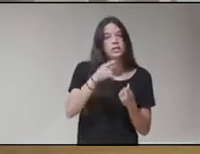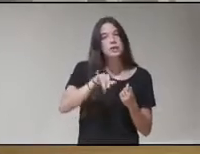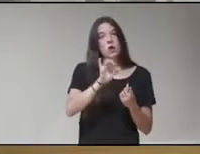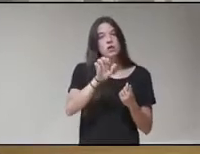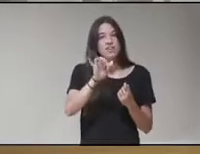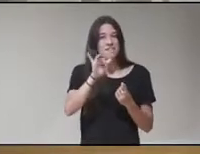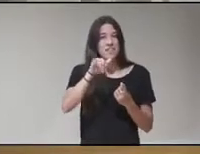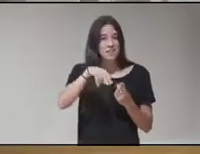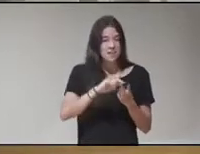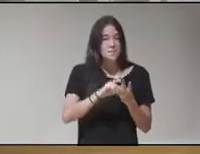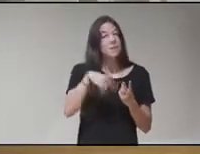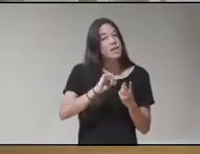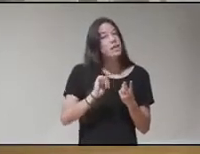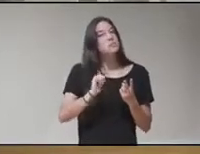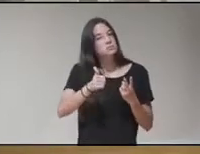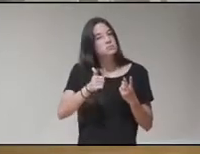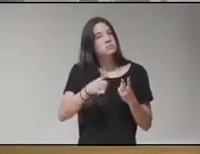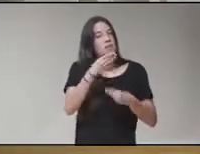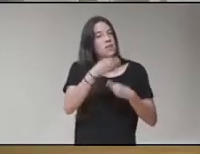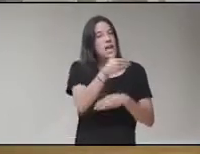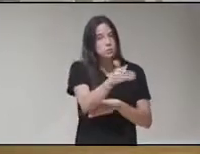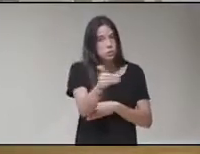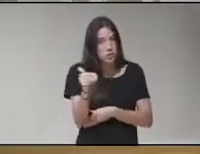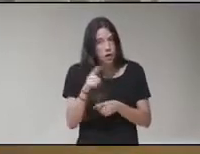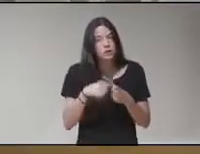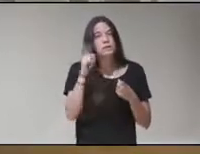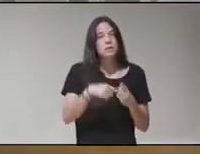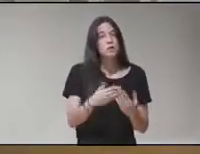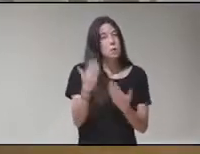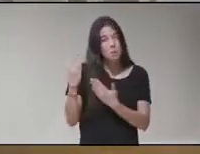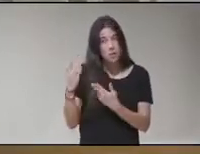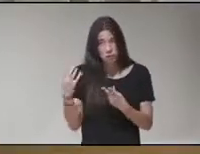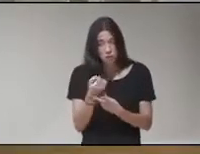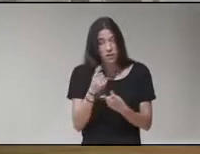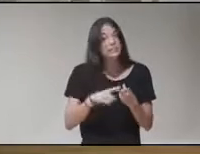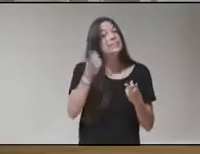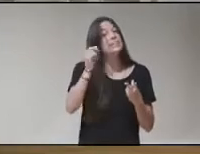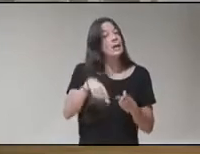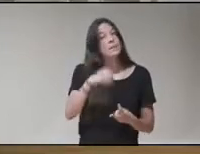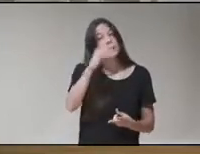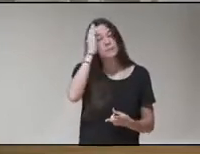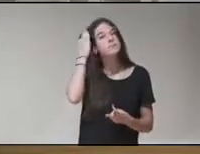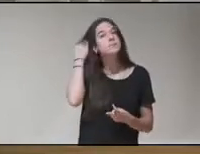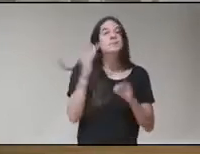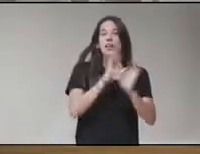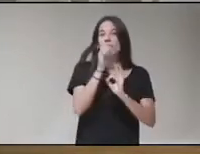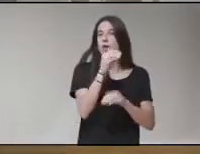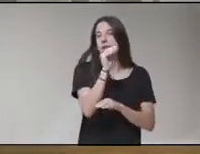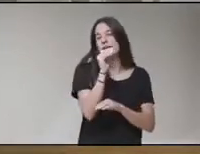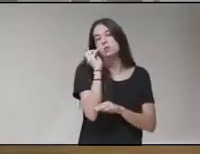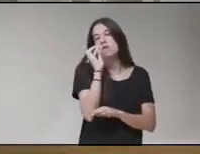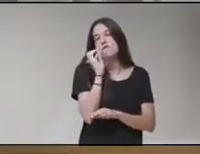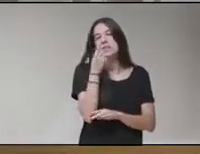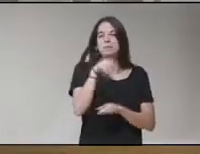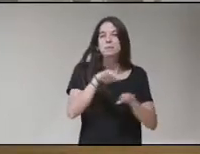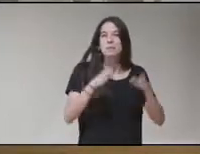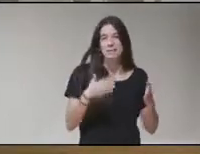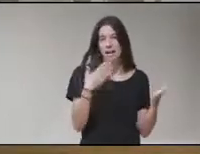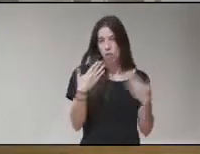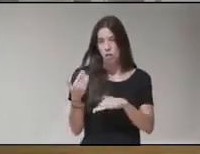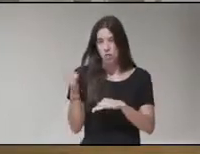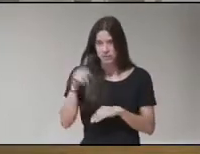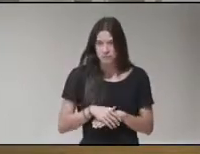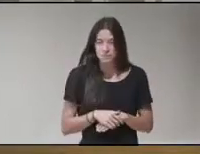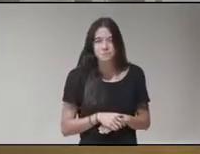marcha, pues primero la exposición, todas las conmemoraciones y, en último término, este ciclo de conferencias y mesas redondas. Y por